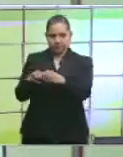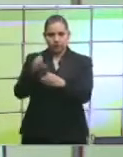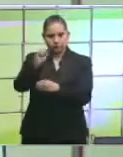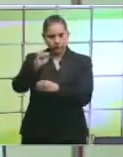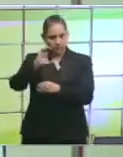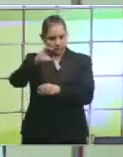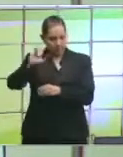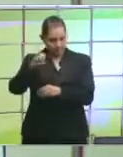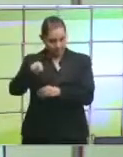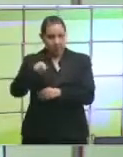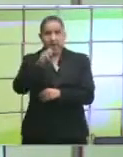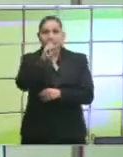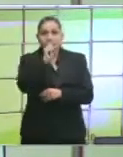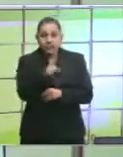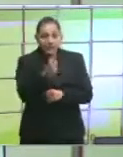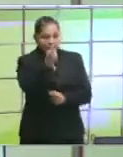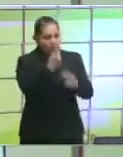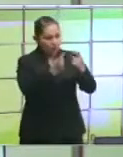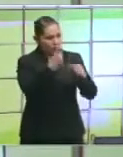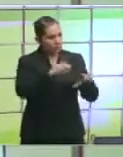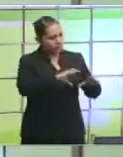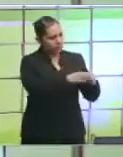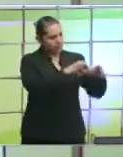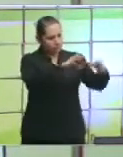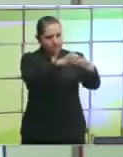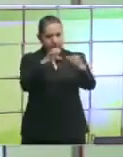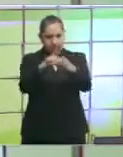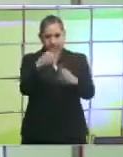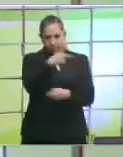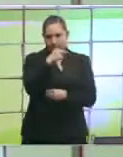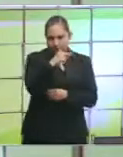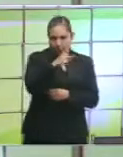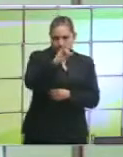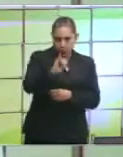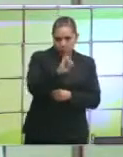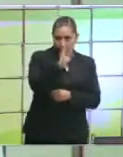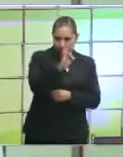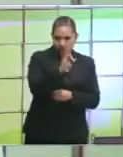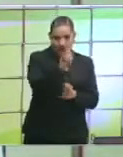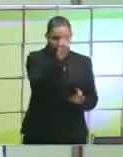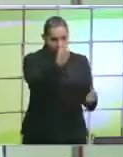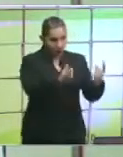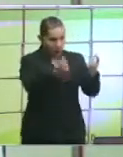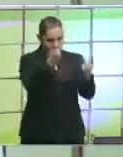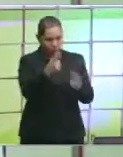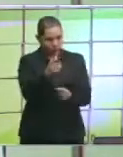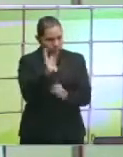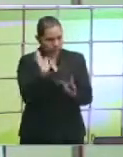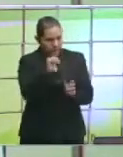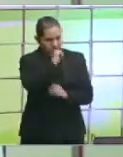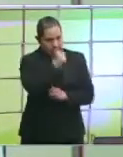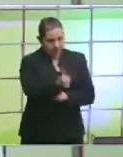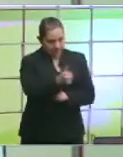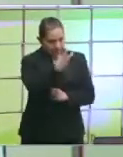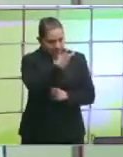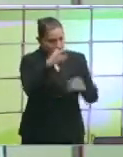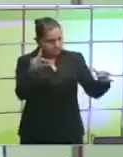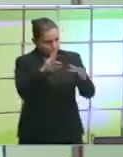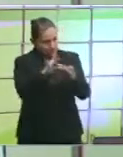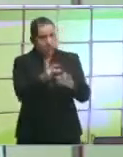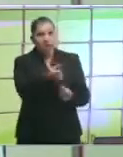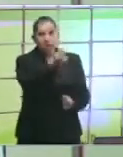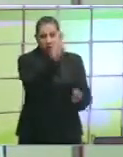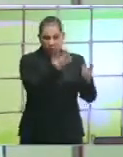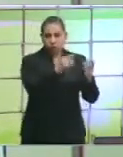órganos condicionales inclusive del poder judicial de la federación no está siguiendo esta práctica sino que seguimos tenían dos sentencias